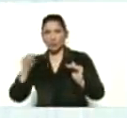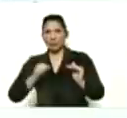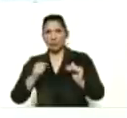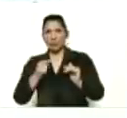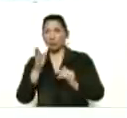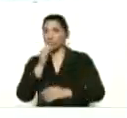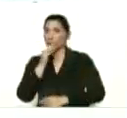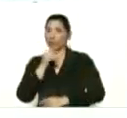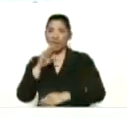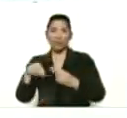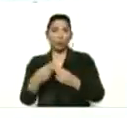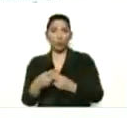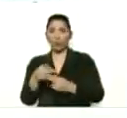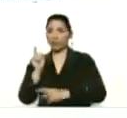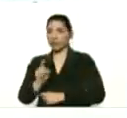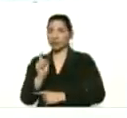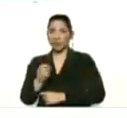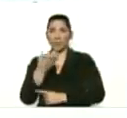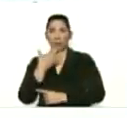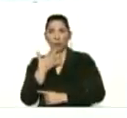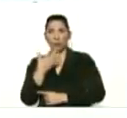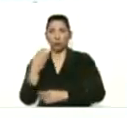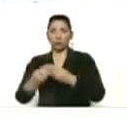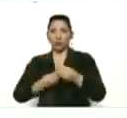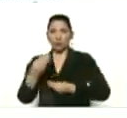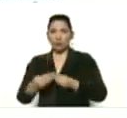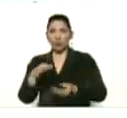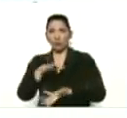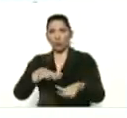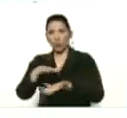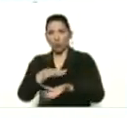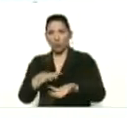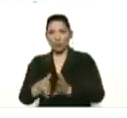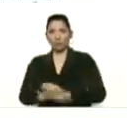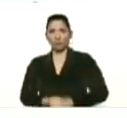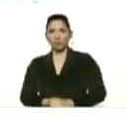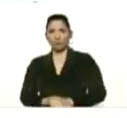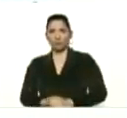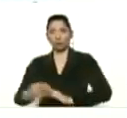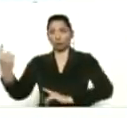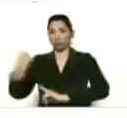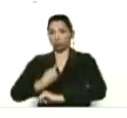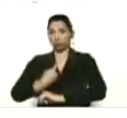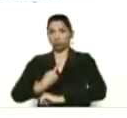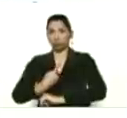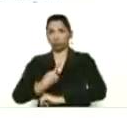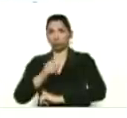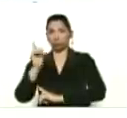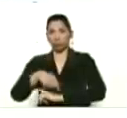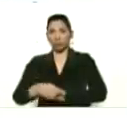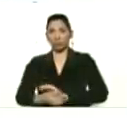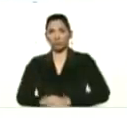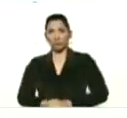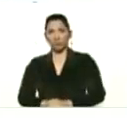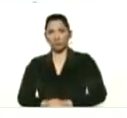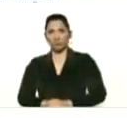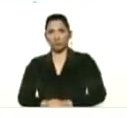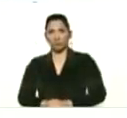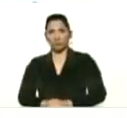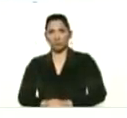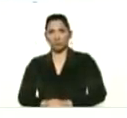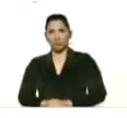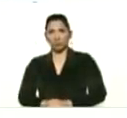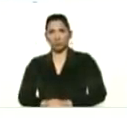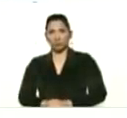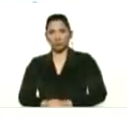no había ninguna necesidad de que se generara esta situación que nos obligara incluso a declarar